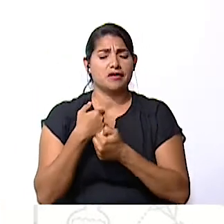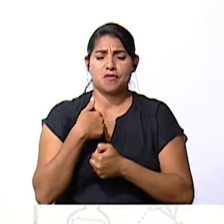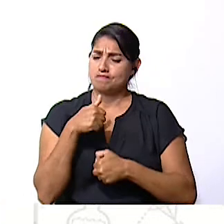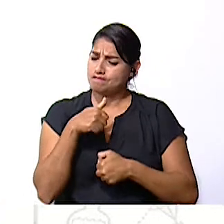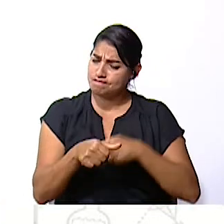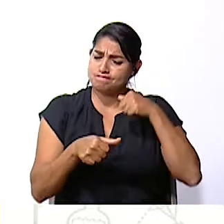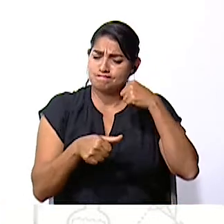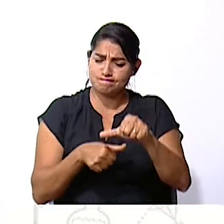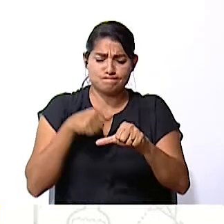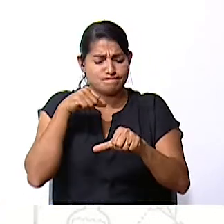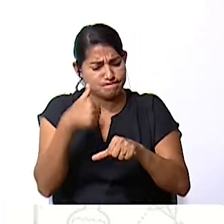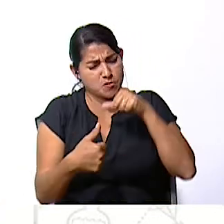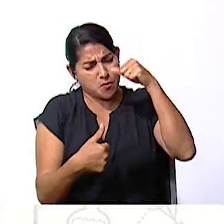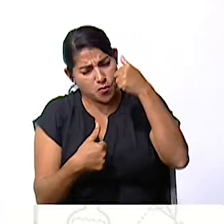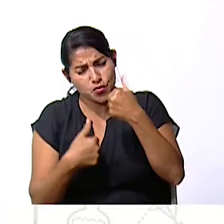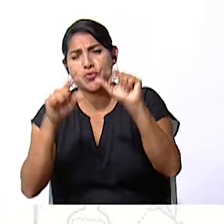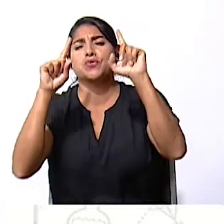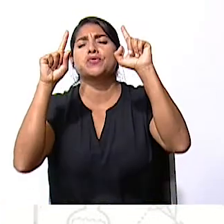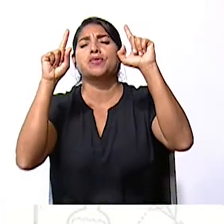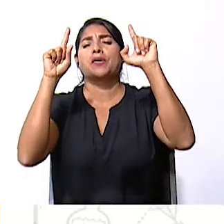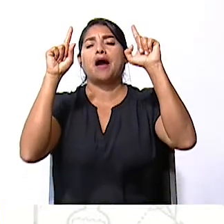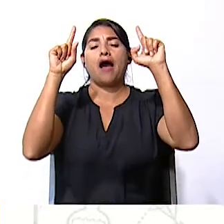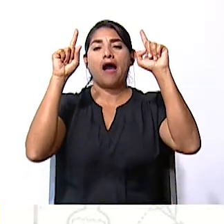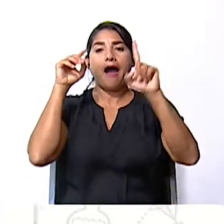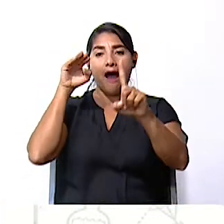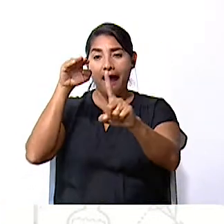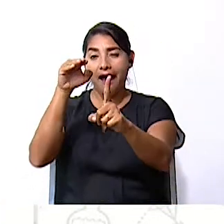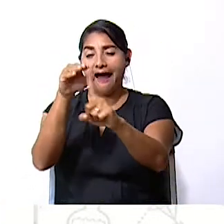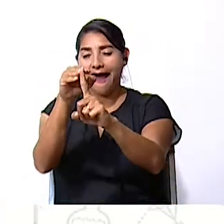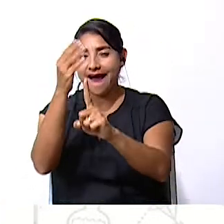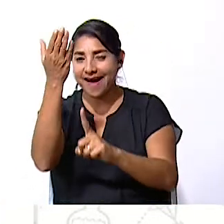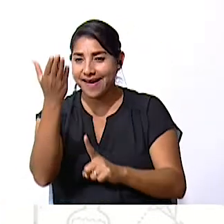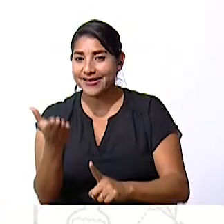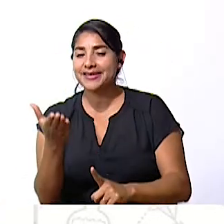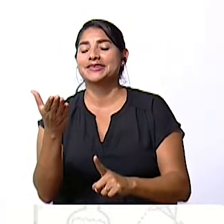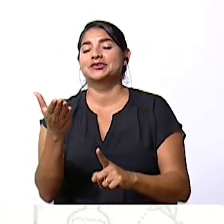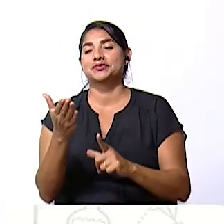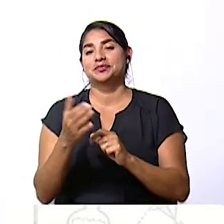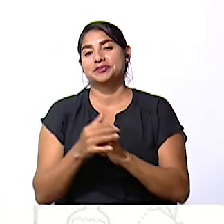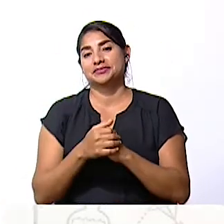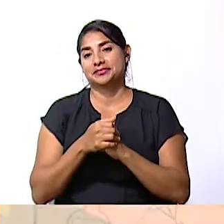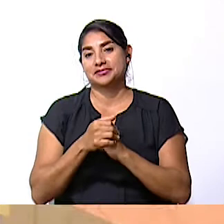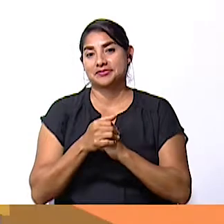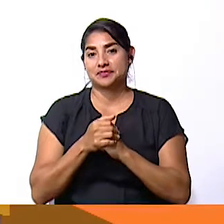esforzaré mucho para lograr mi meta.